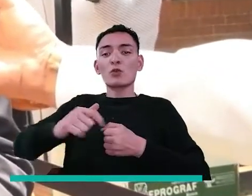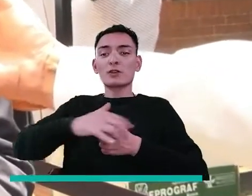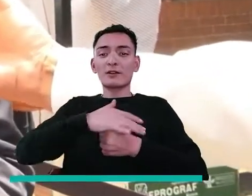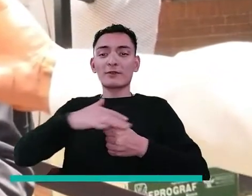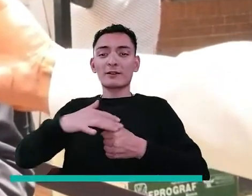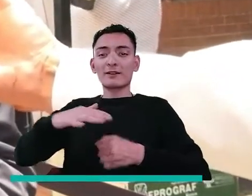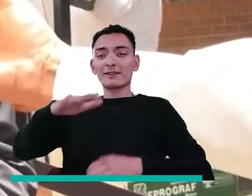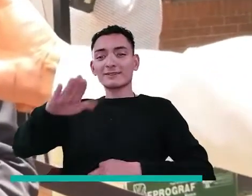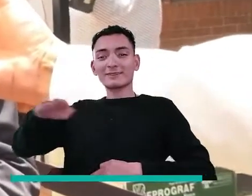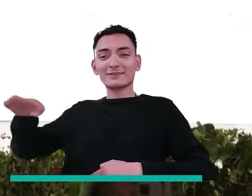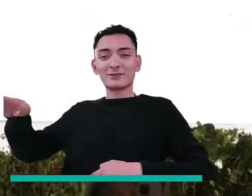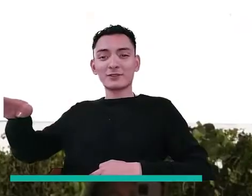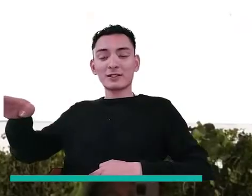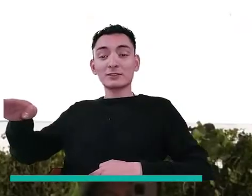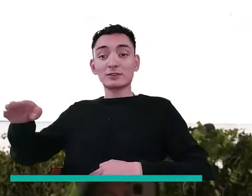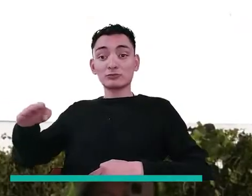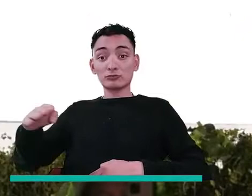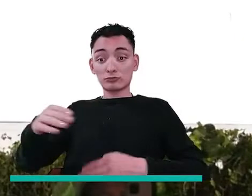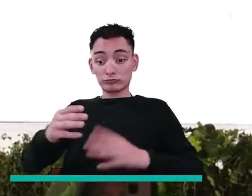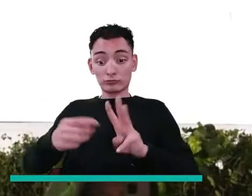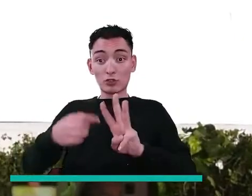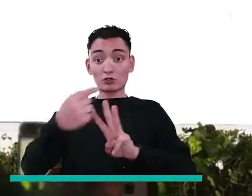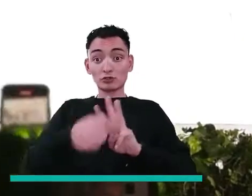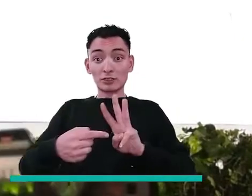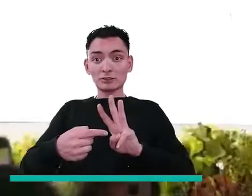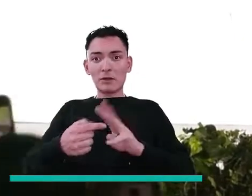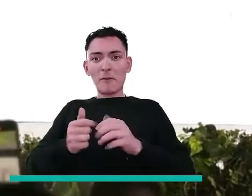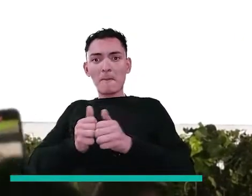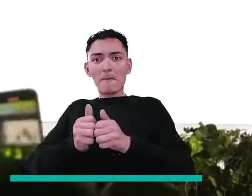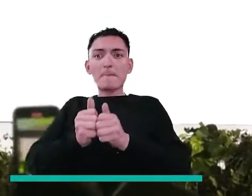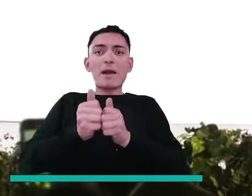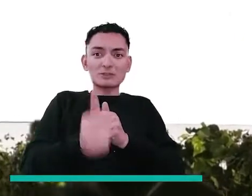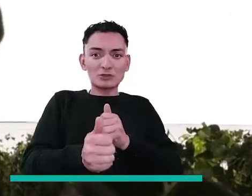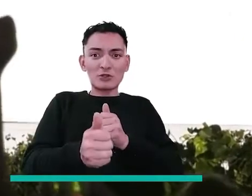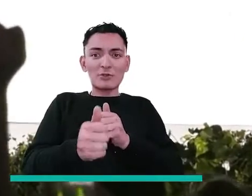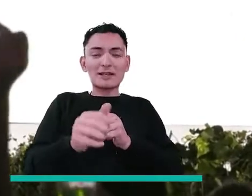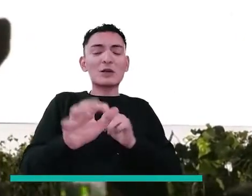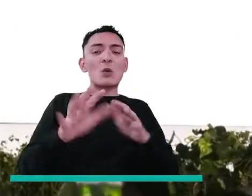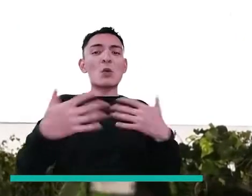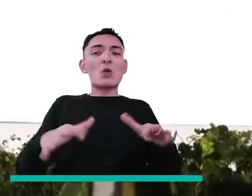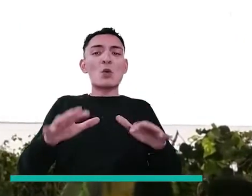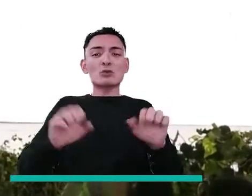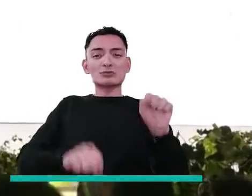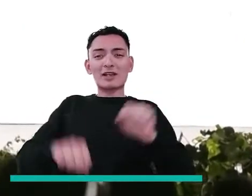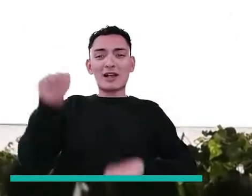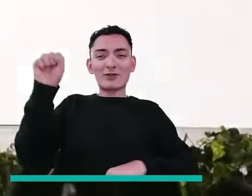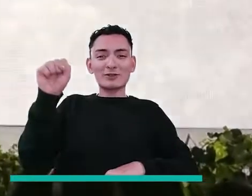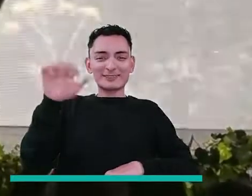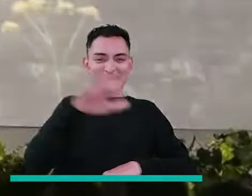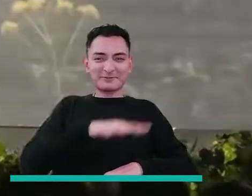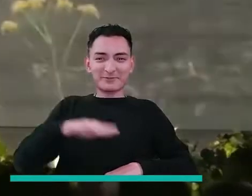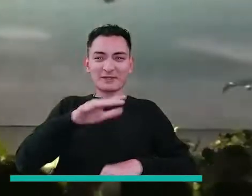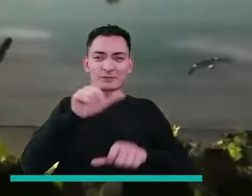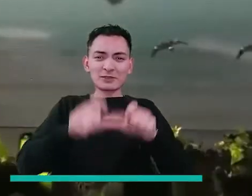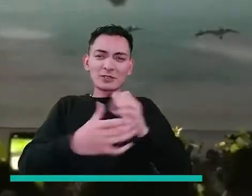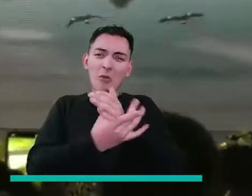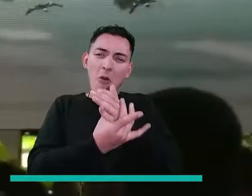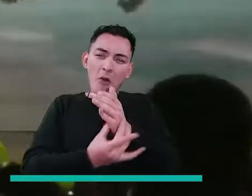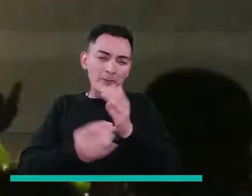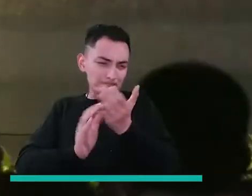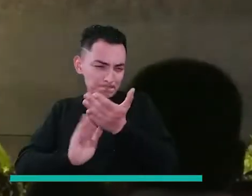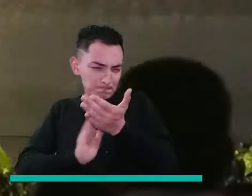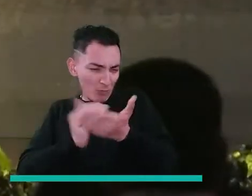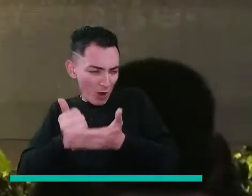Antioquia en la categoría octava, fuimos los finalistas para seleccionar a los territorios que hicieron mayor esfuerzo en la superación